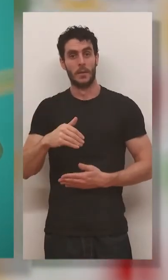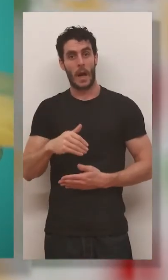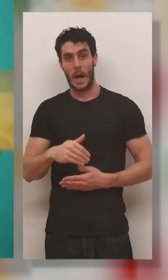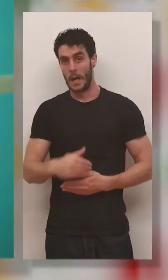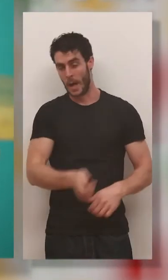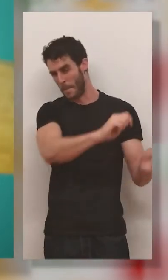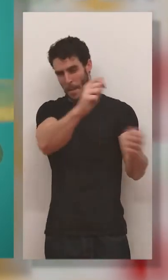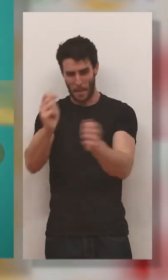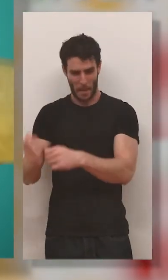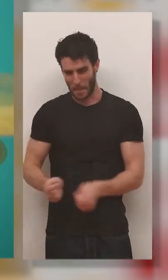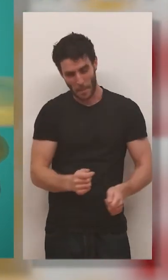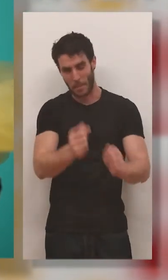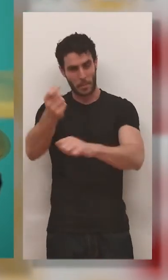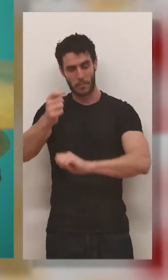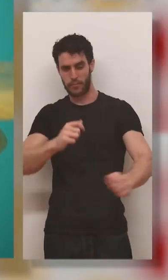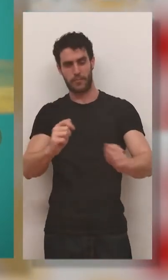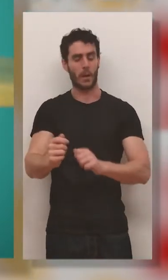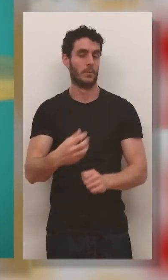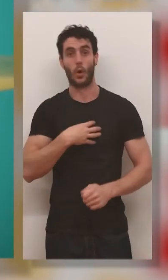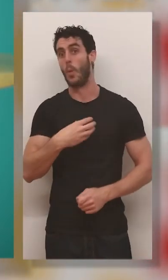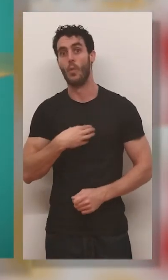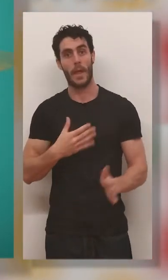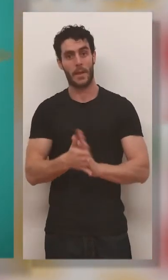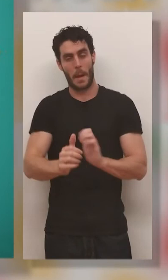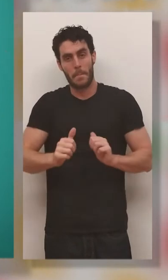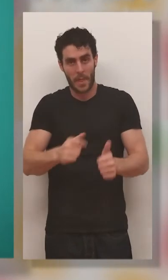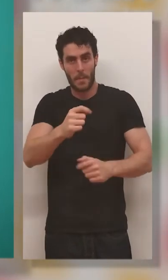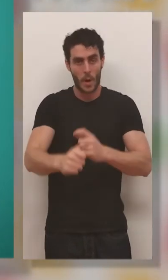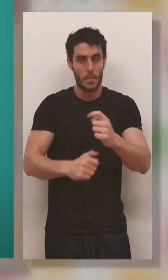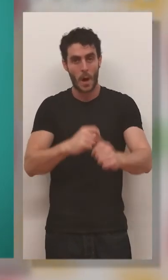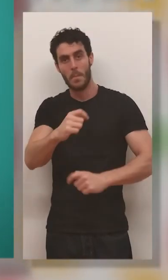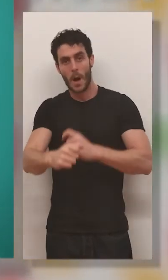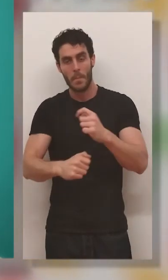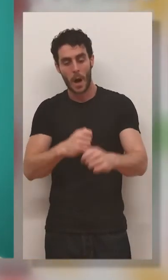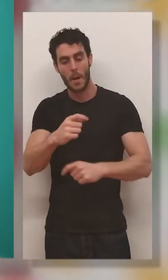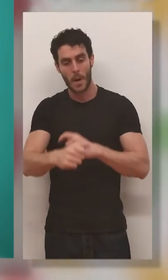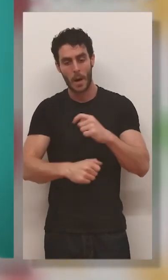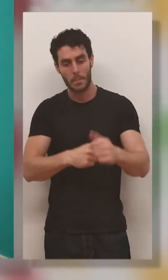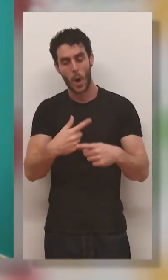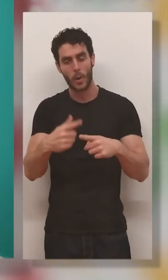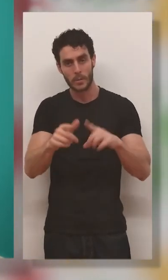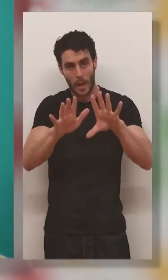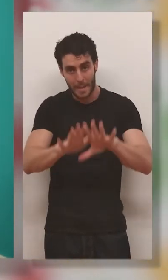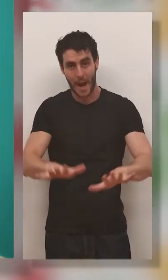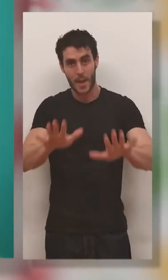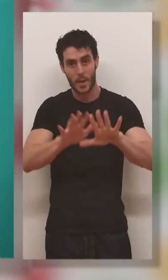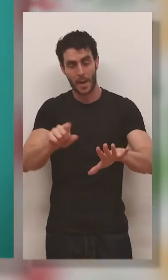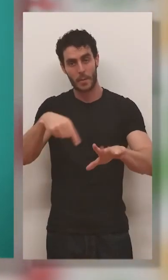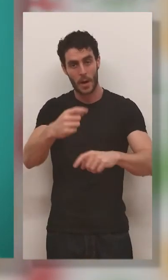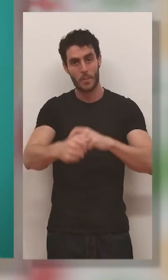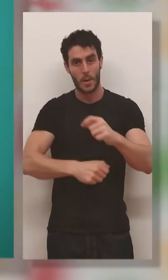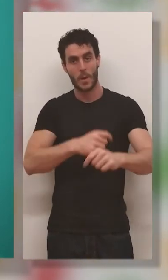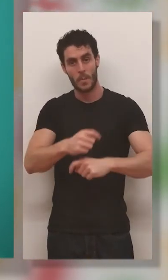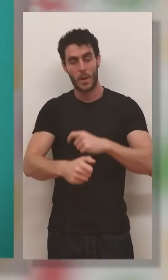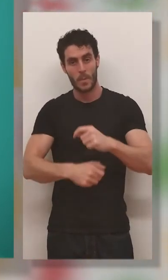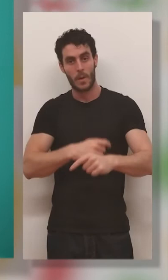de todos los tambores porque cuesta, tienes que empezar, cuando empiezas de cero, tienes que empezar haciendo las cosas despacio y luego ya